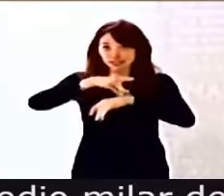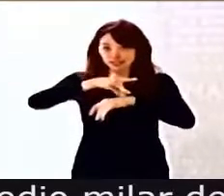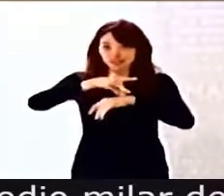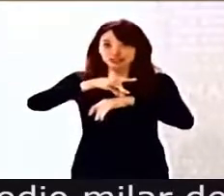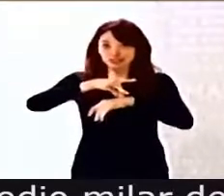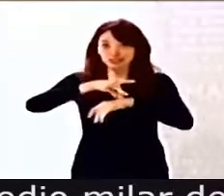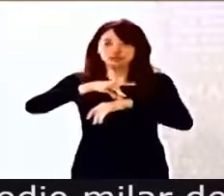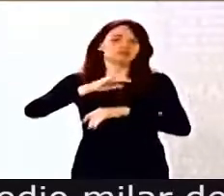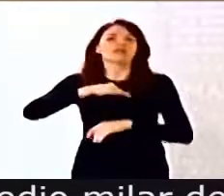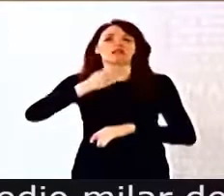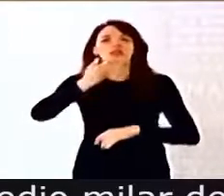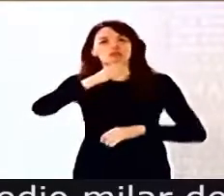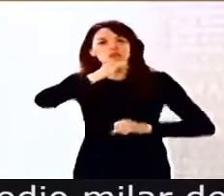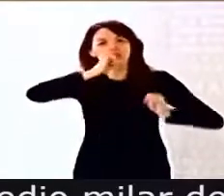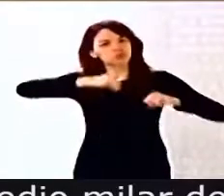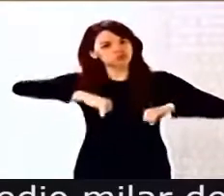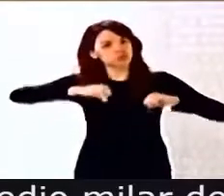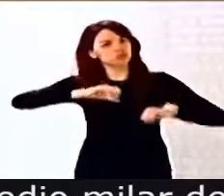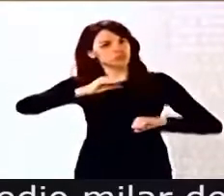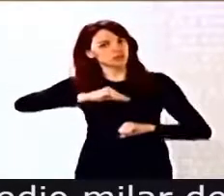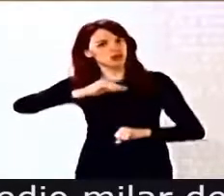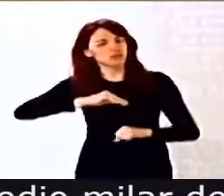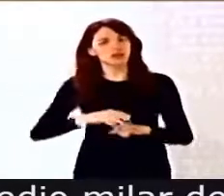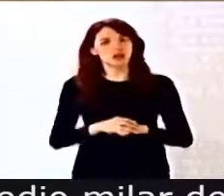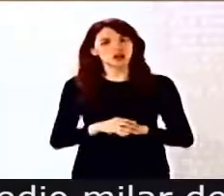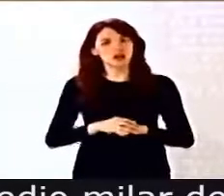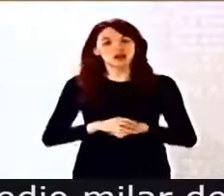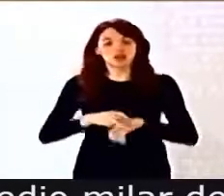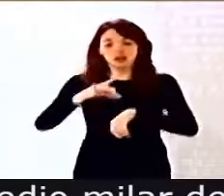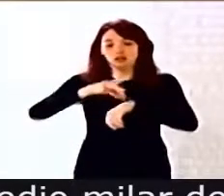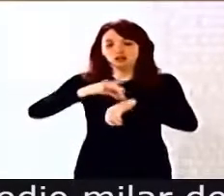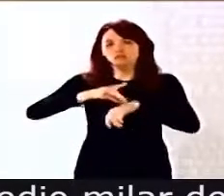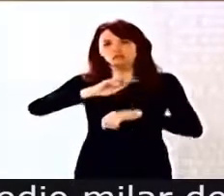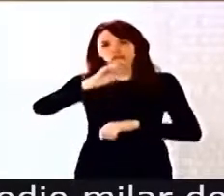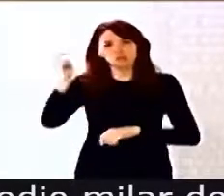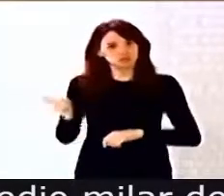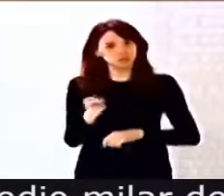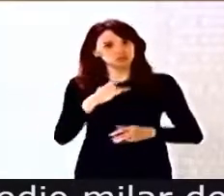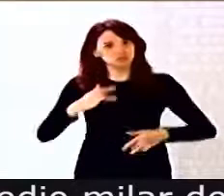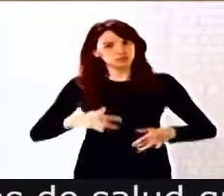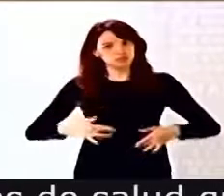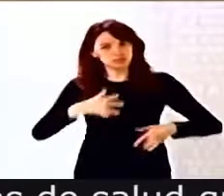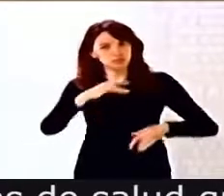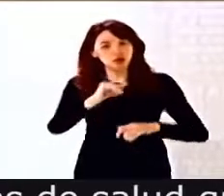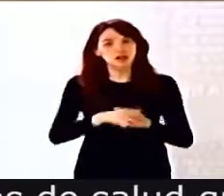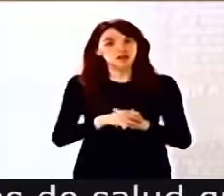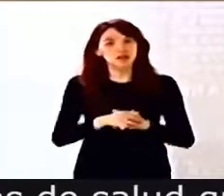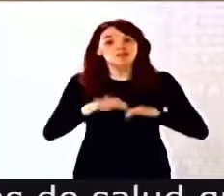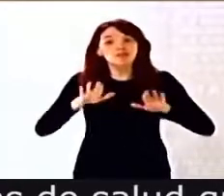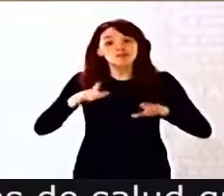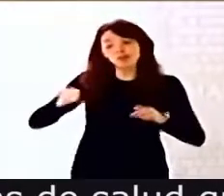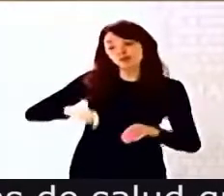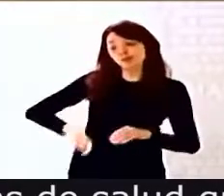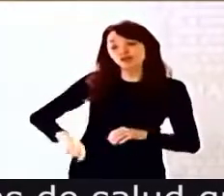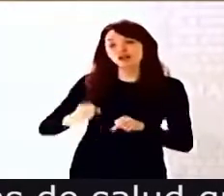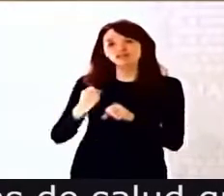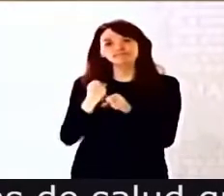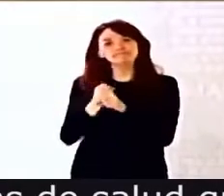de bastante edad, con bastantes problemas de salud, que gracias al trabajo de los